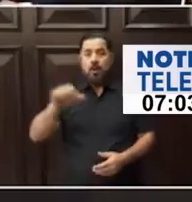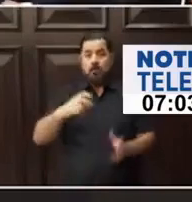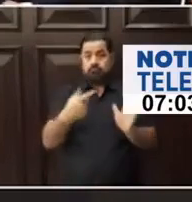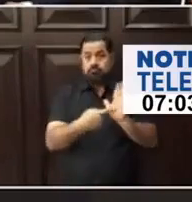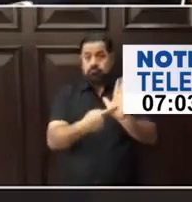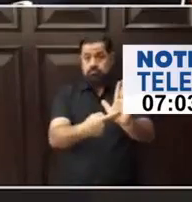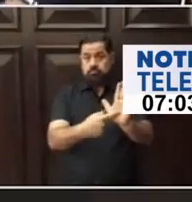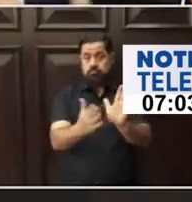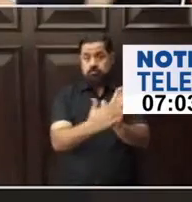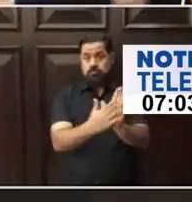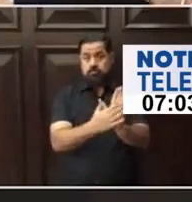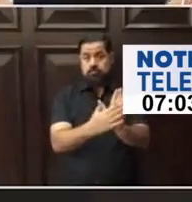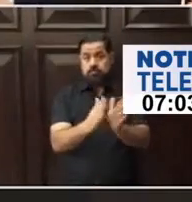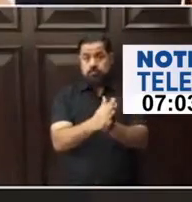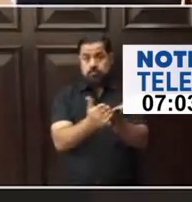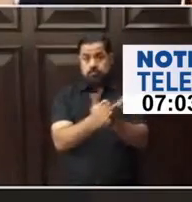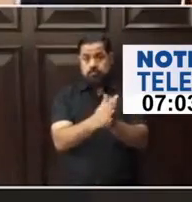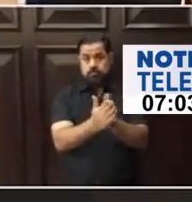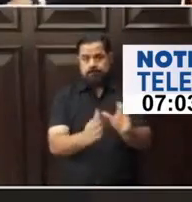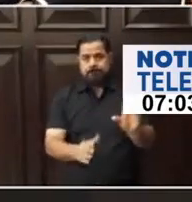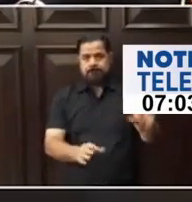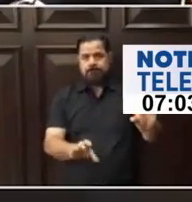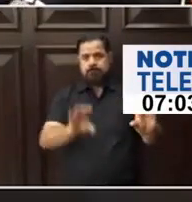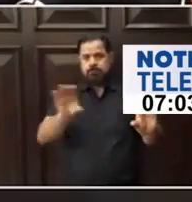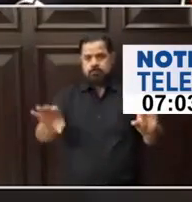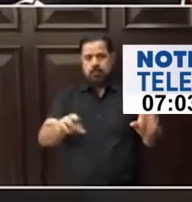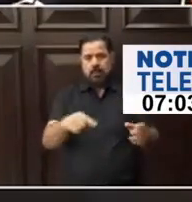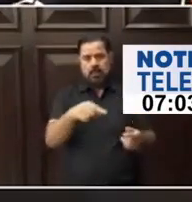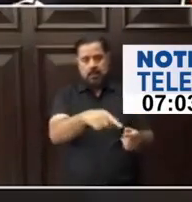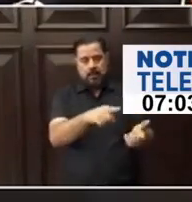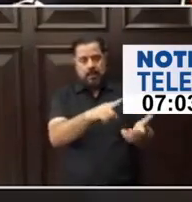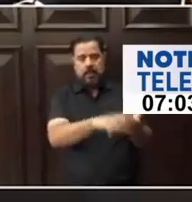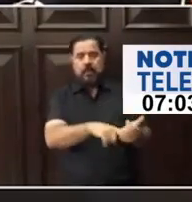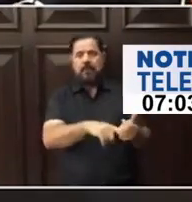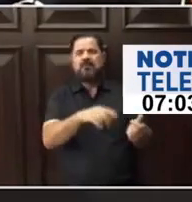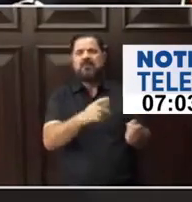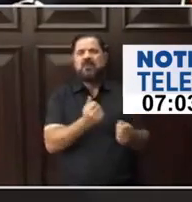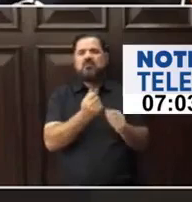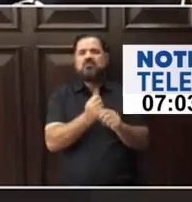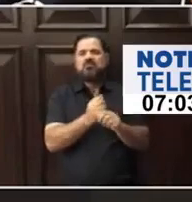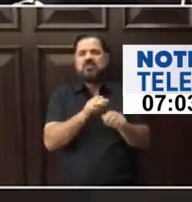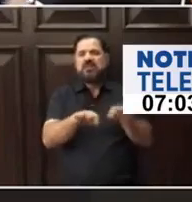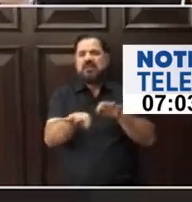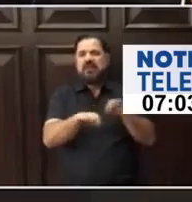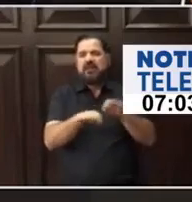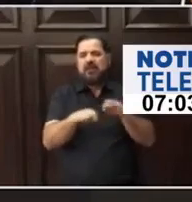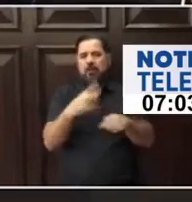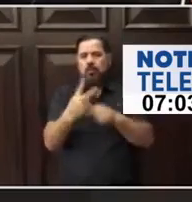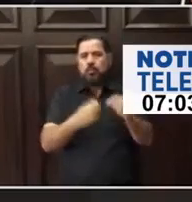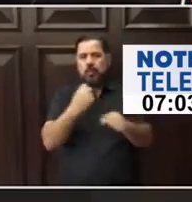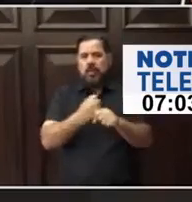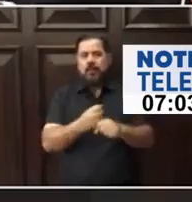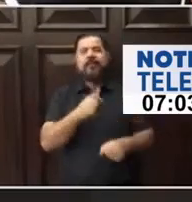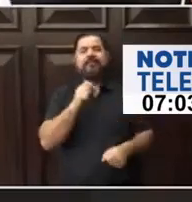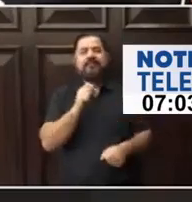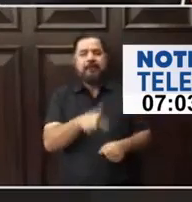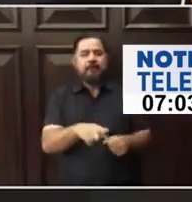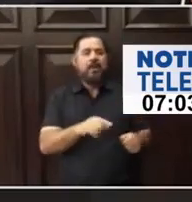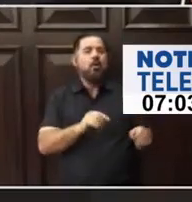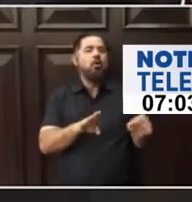documento se detallan los pormenores del segundo año de trabajo y también del estado que guarda